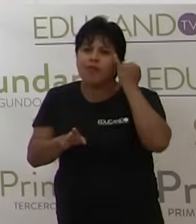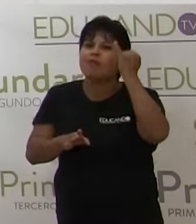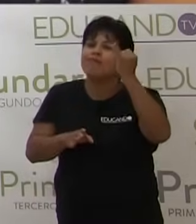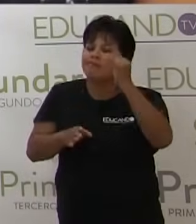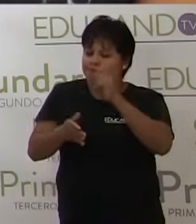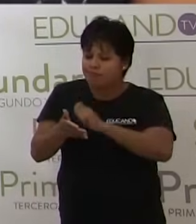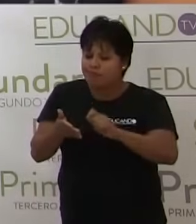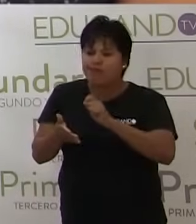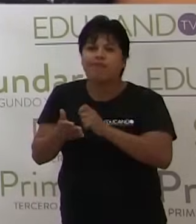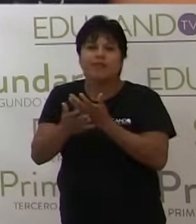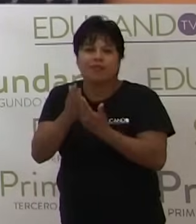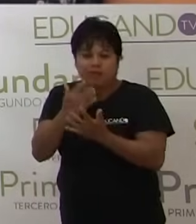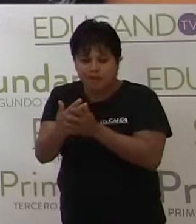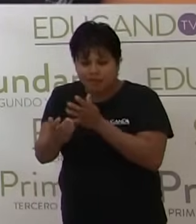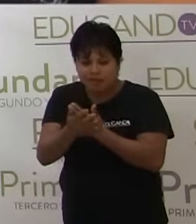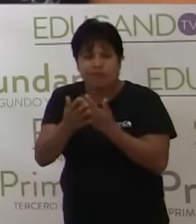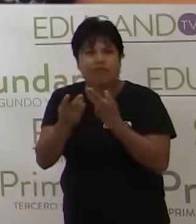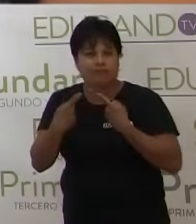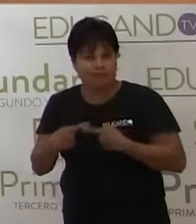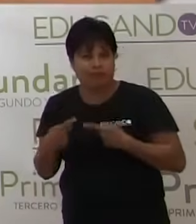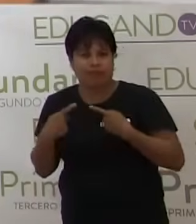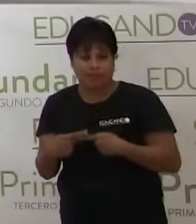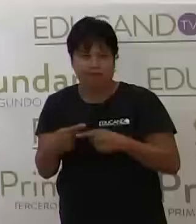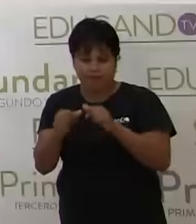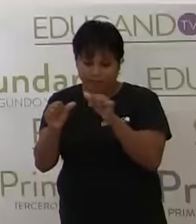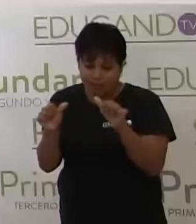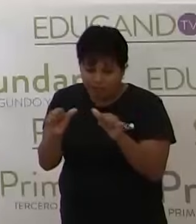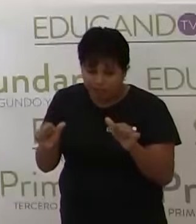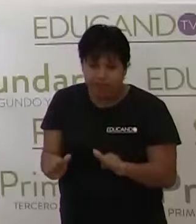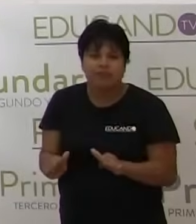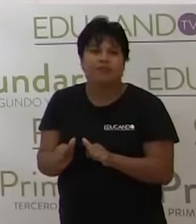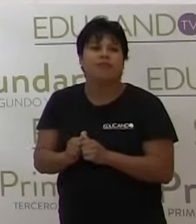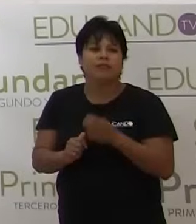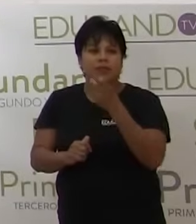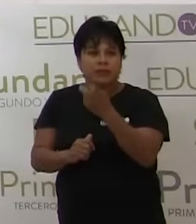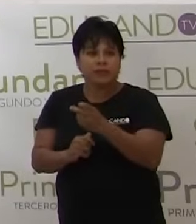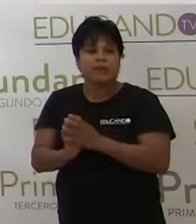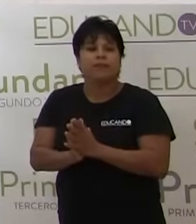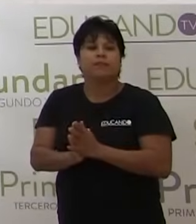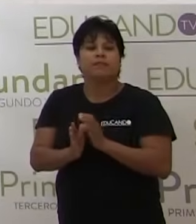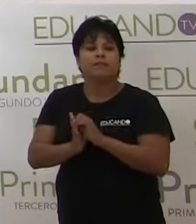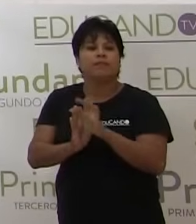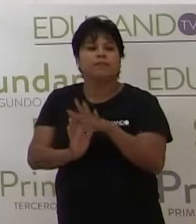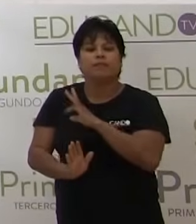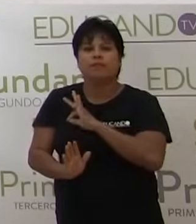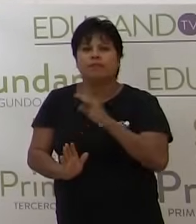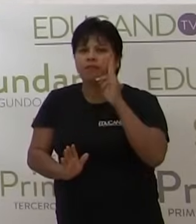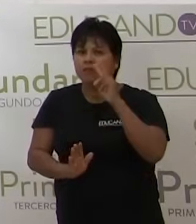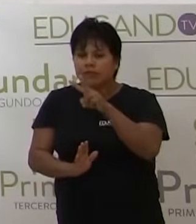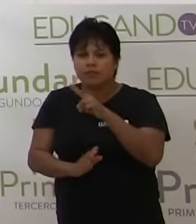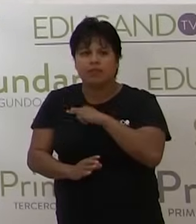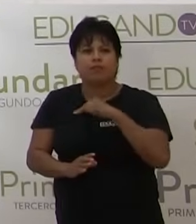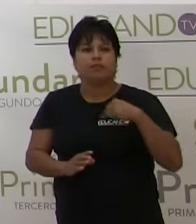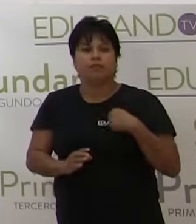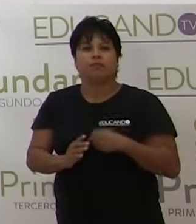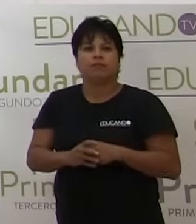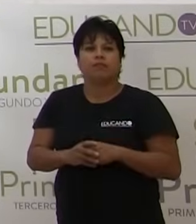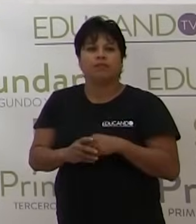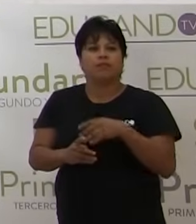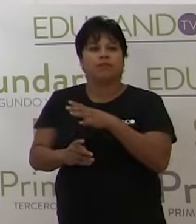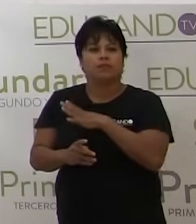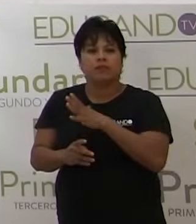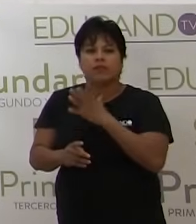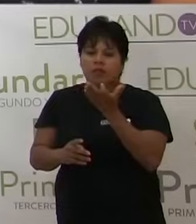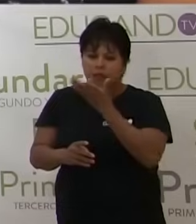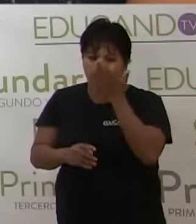trabajo de los artesanos en esta parte de acá podemos encontrar también una